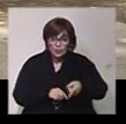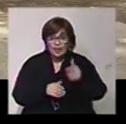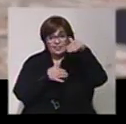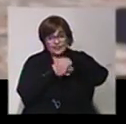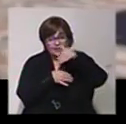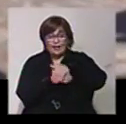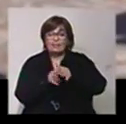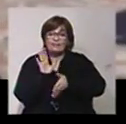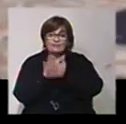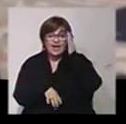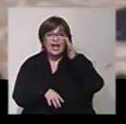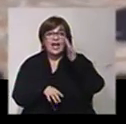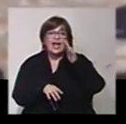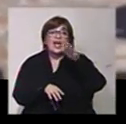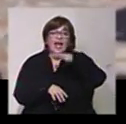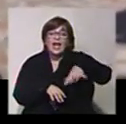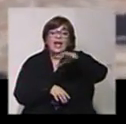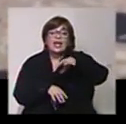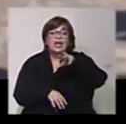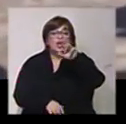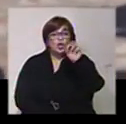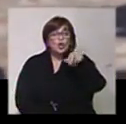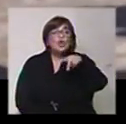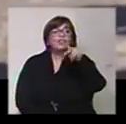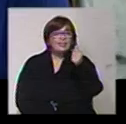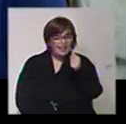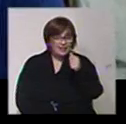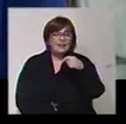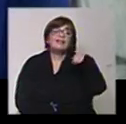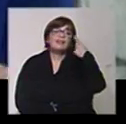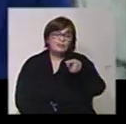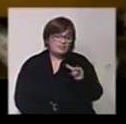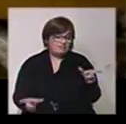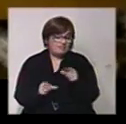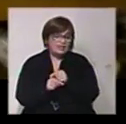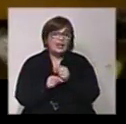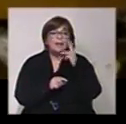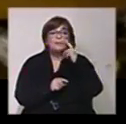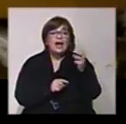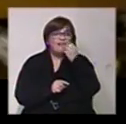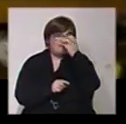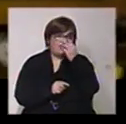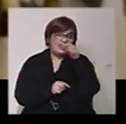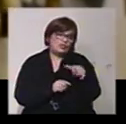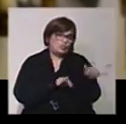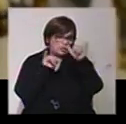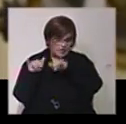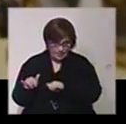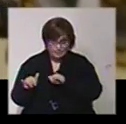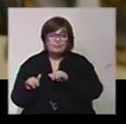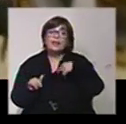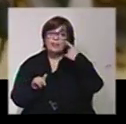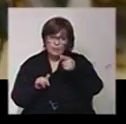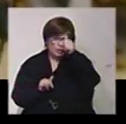fuimos para la ronda y después terminamos en el Bar Las Flores. Eso fue un día. Y el domingo